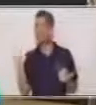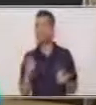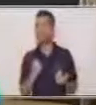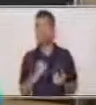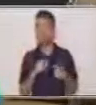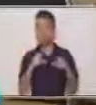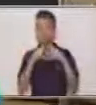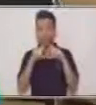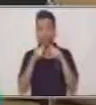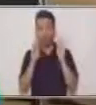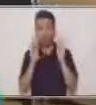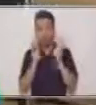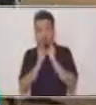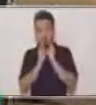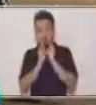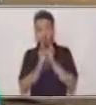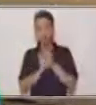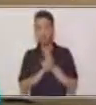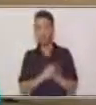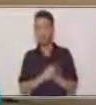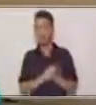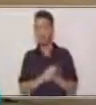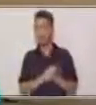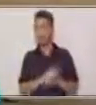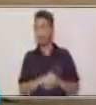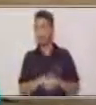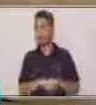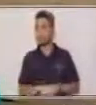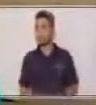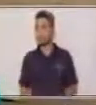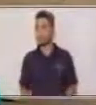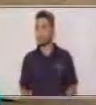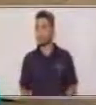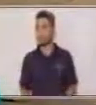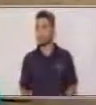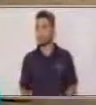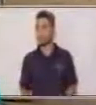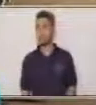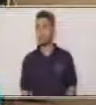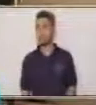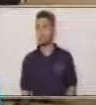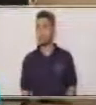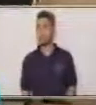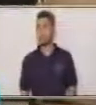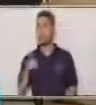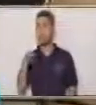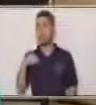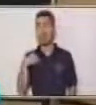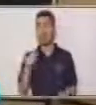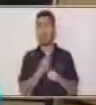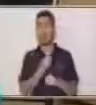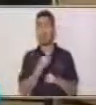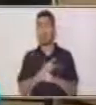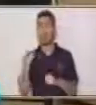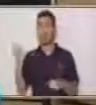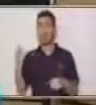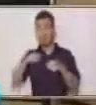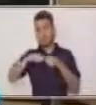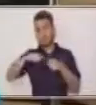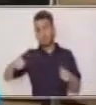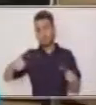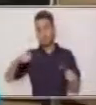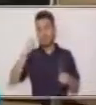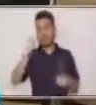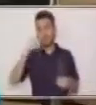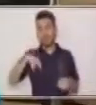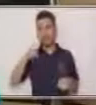pequeño, exactamente. Vamos entonces a medir el triángulo pequeño y ese lo vamos a hacer con la cinta